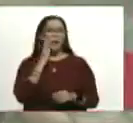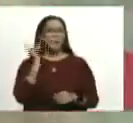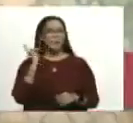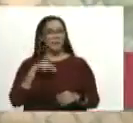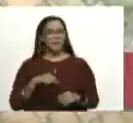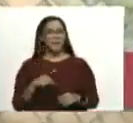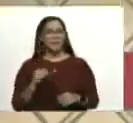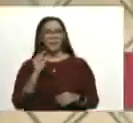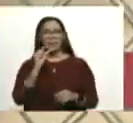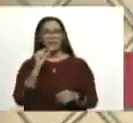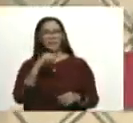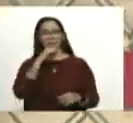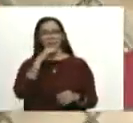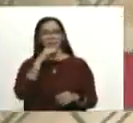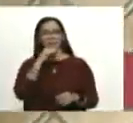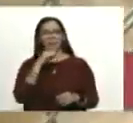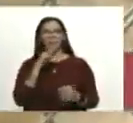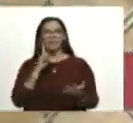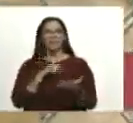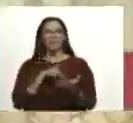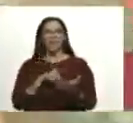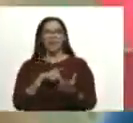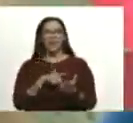está un poquito molesta porque estamos aquí